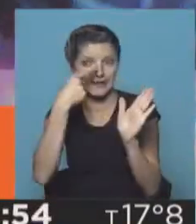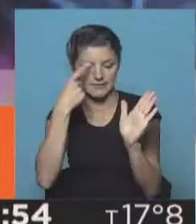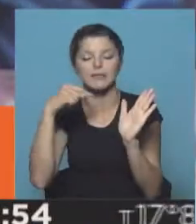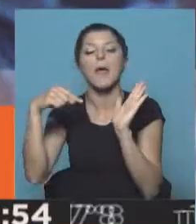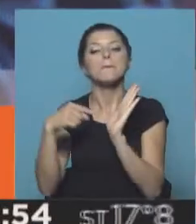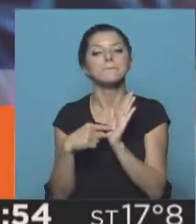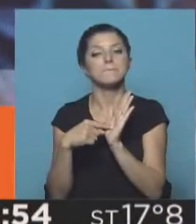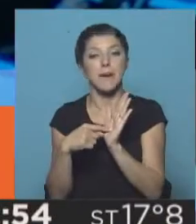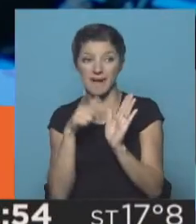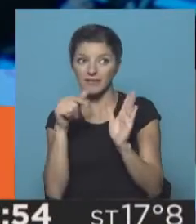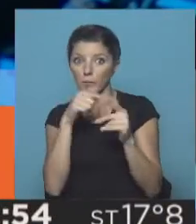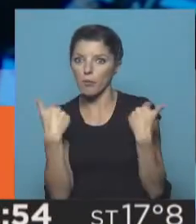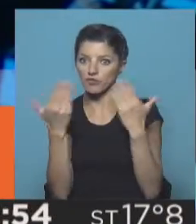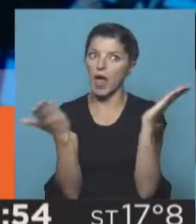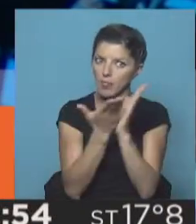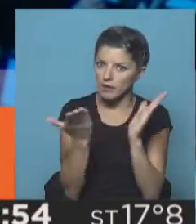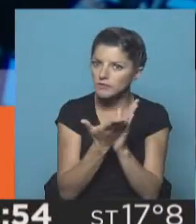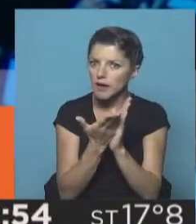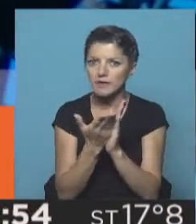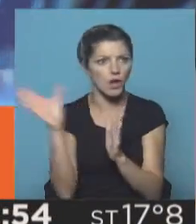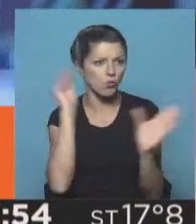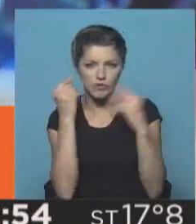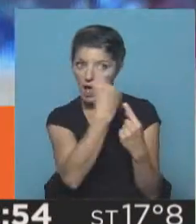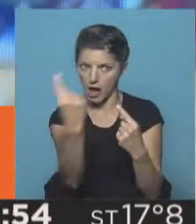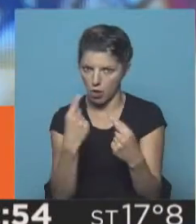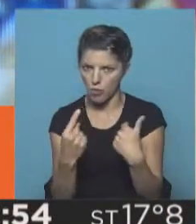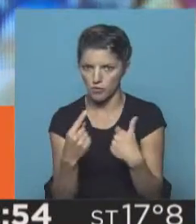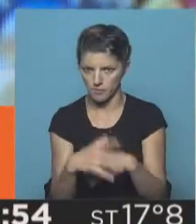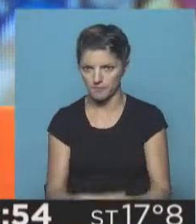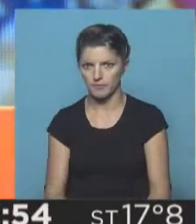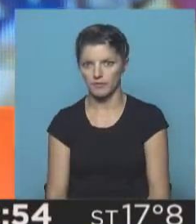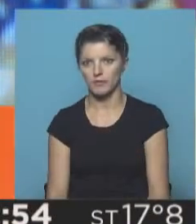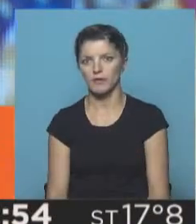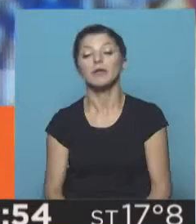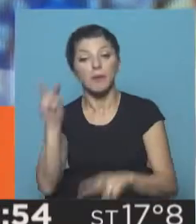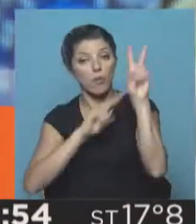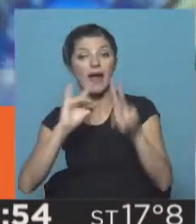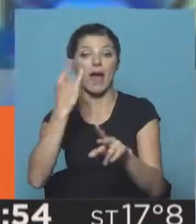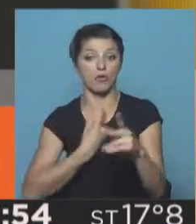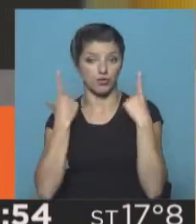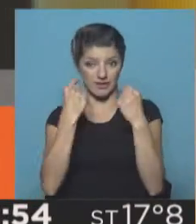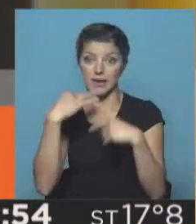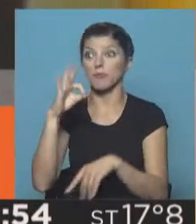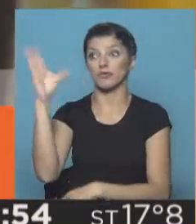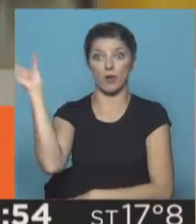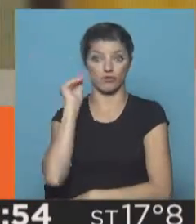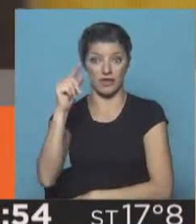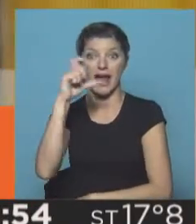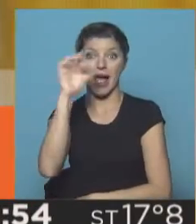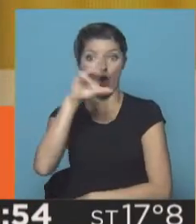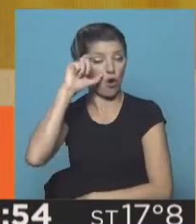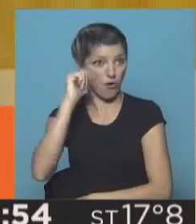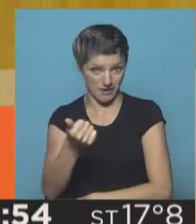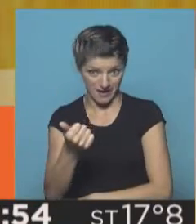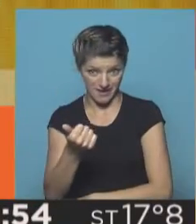para analizarlo y escuchar bastante los discursos. Inclusive, si para buscar autocríticas hay que escuchar el discurso de Correa, claro. Me parece que conformaría más de uno